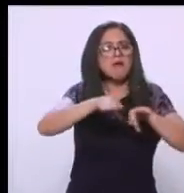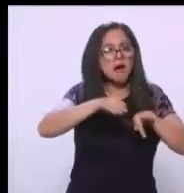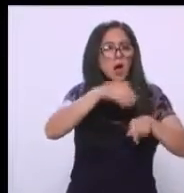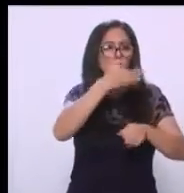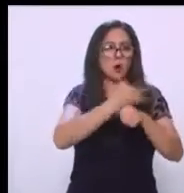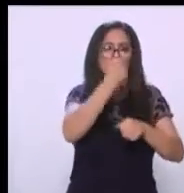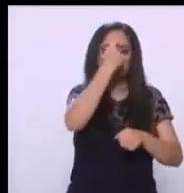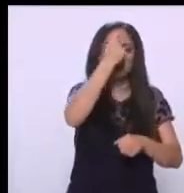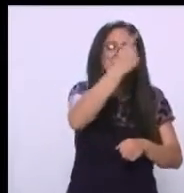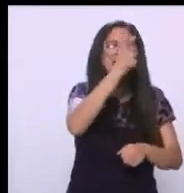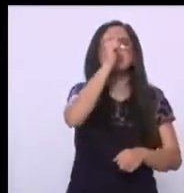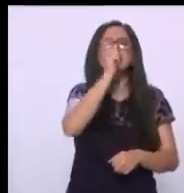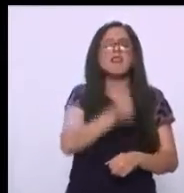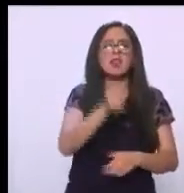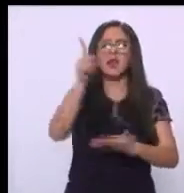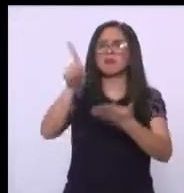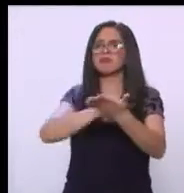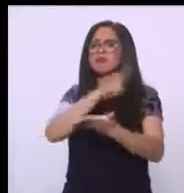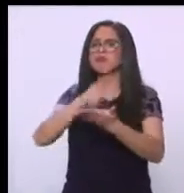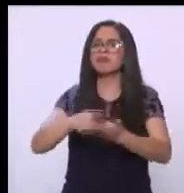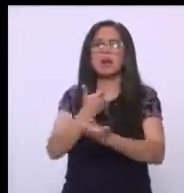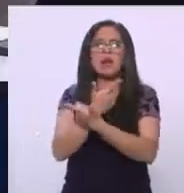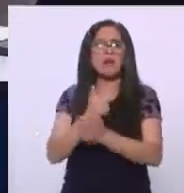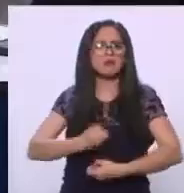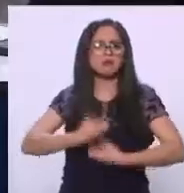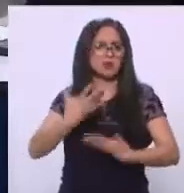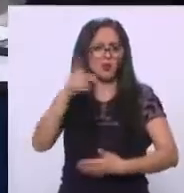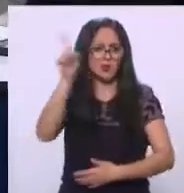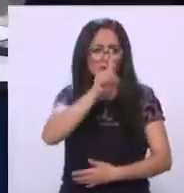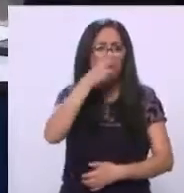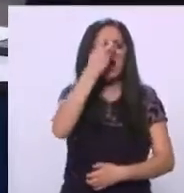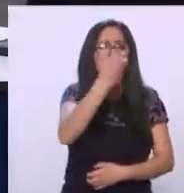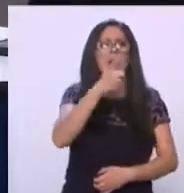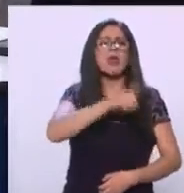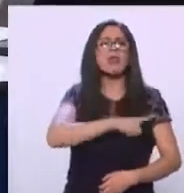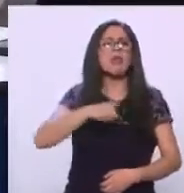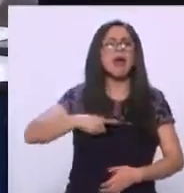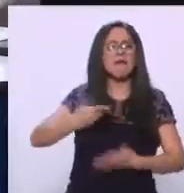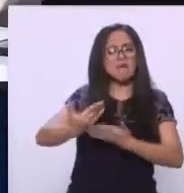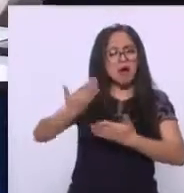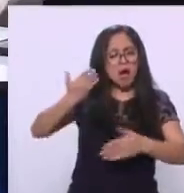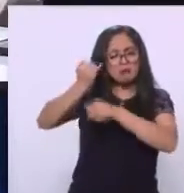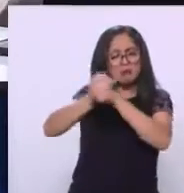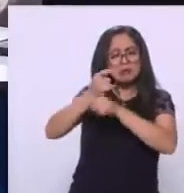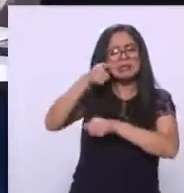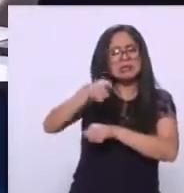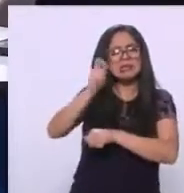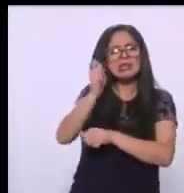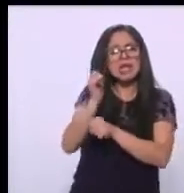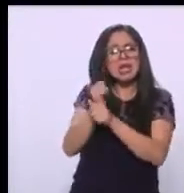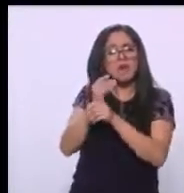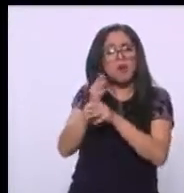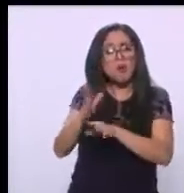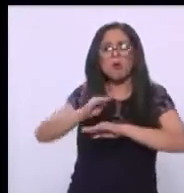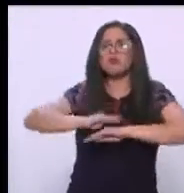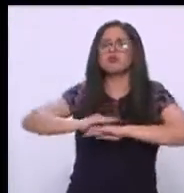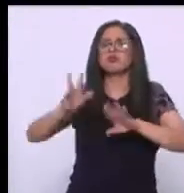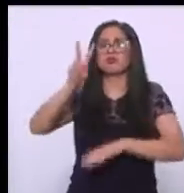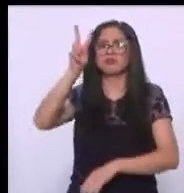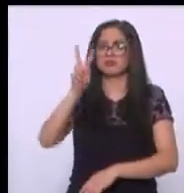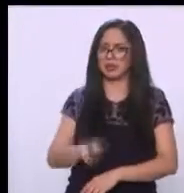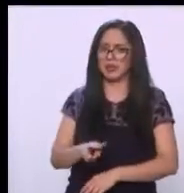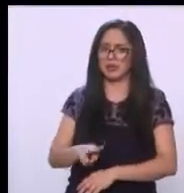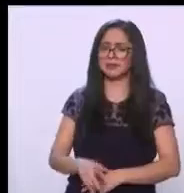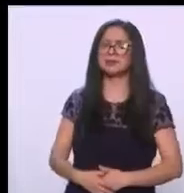se trata de una censura, se trata de verificar la información y poner a disposición de la gente la información que es verdadera. Me